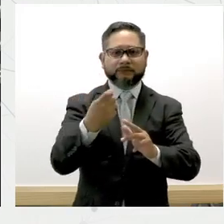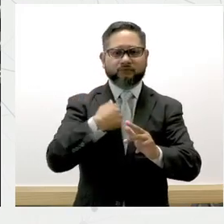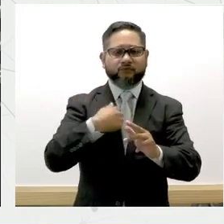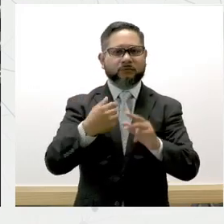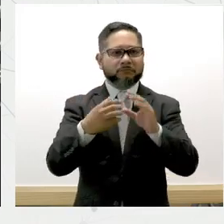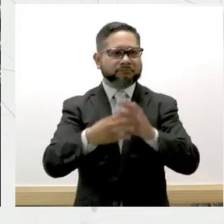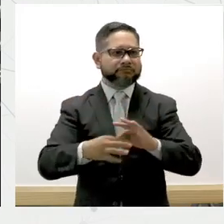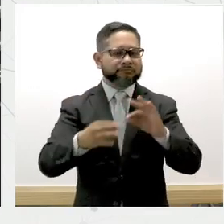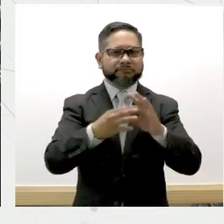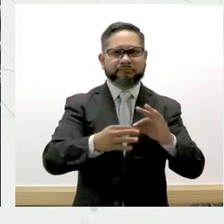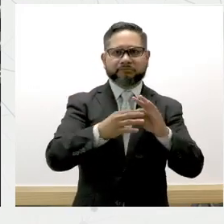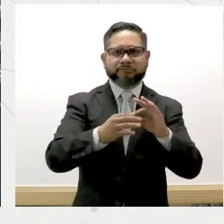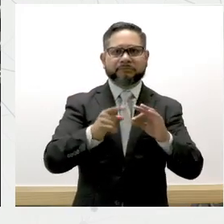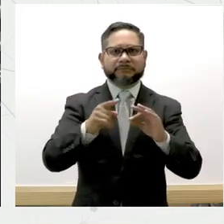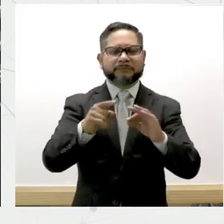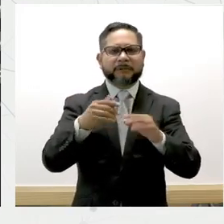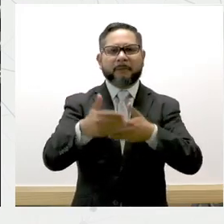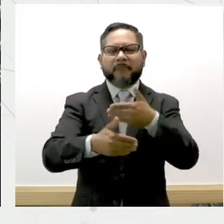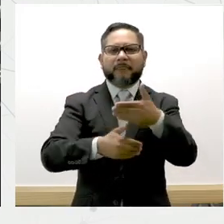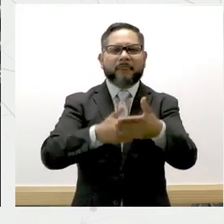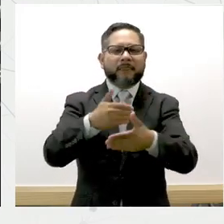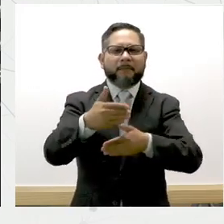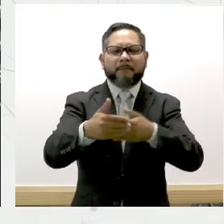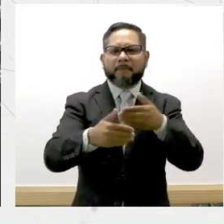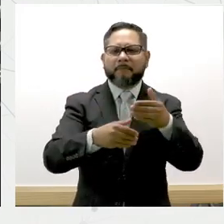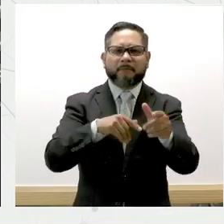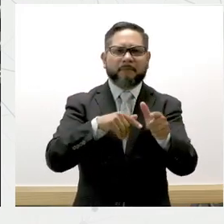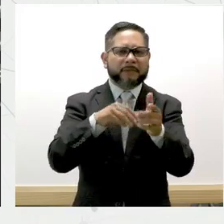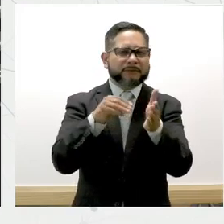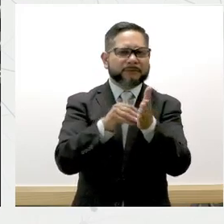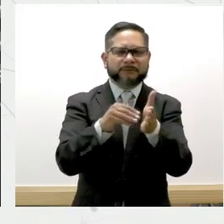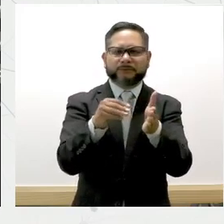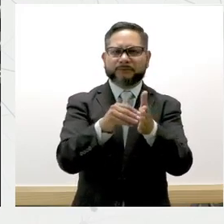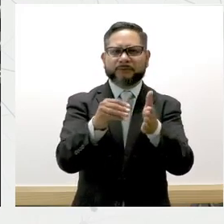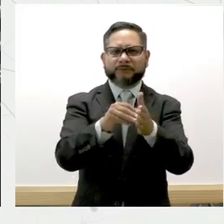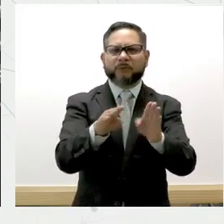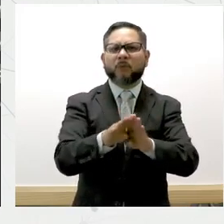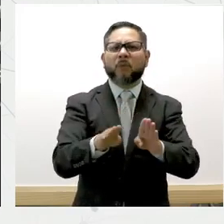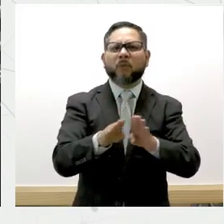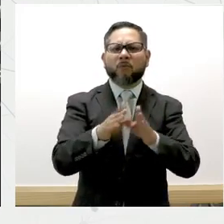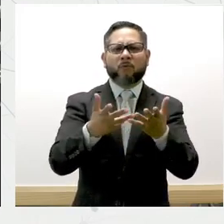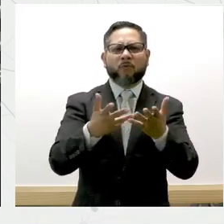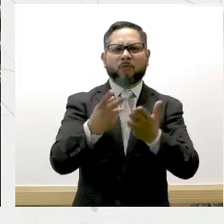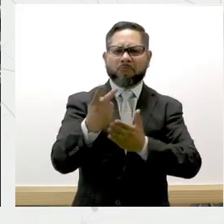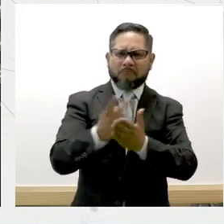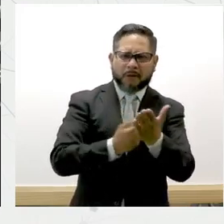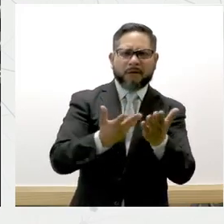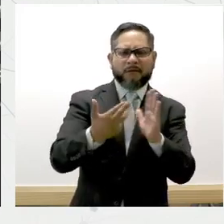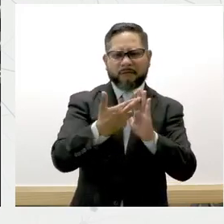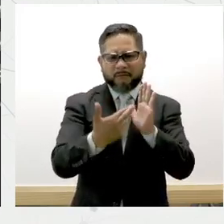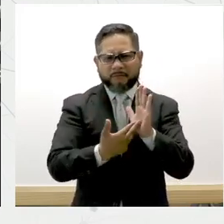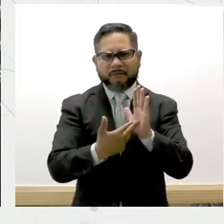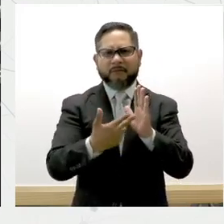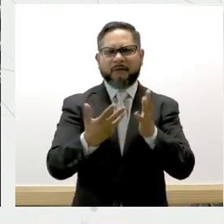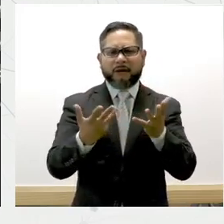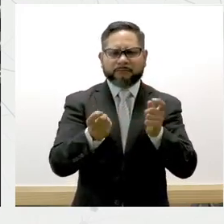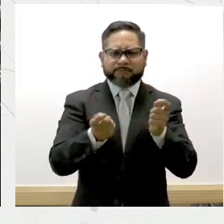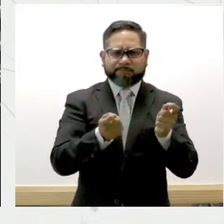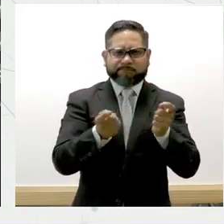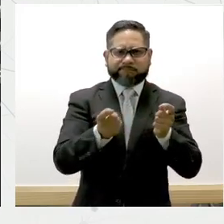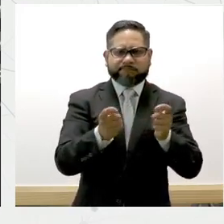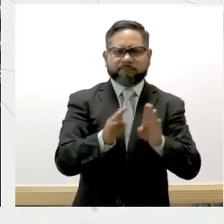en el que se encontraba el desarrollo de los instrumentos estratégicos de planificación, de regulación y operativos en el marco de la